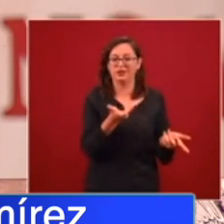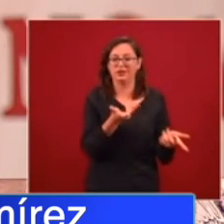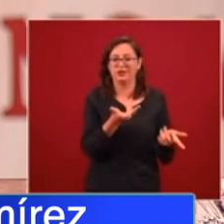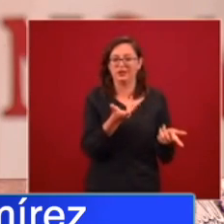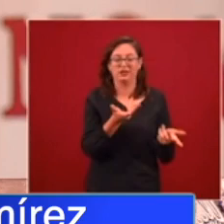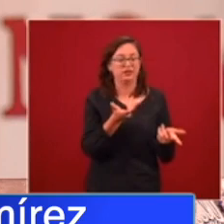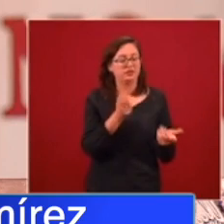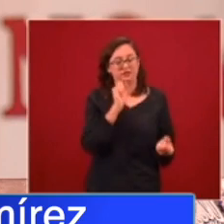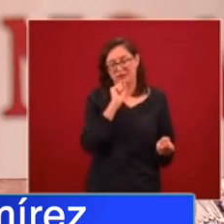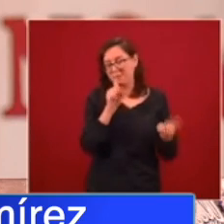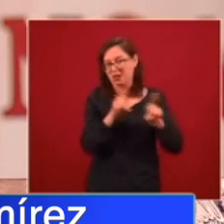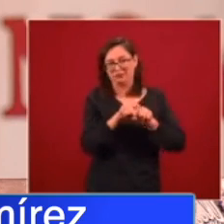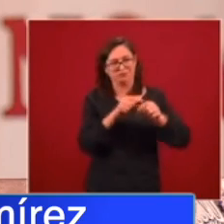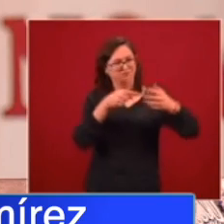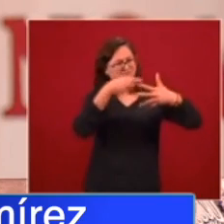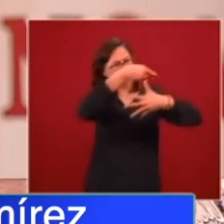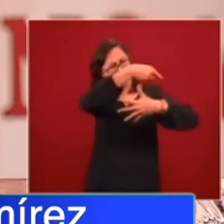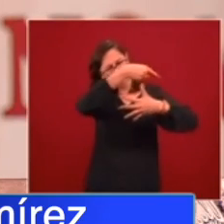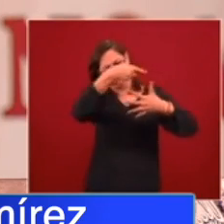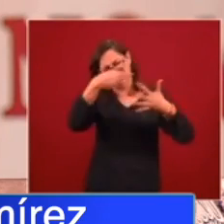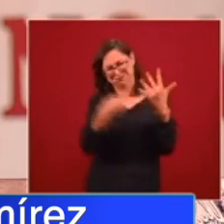pulpo,